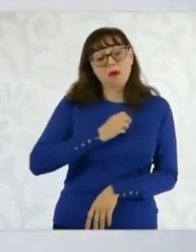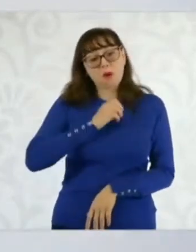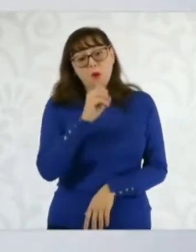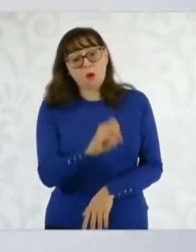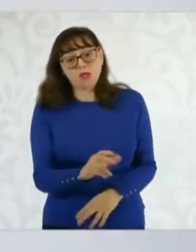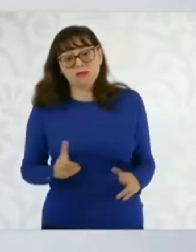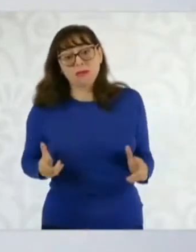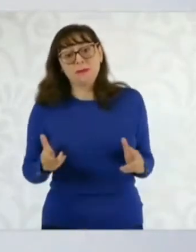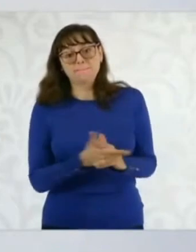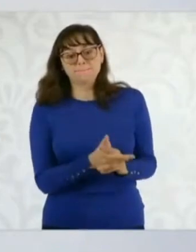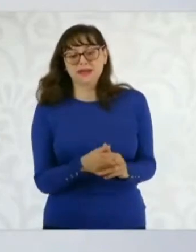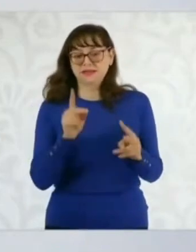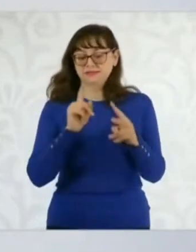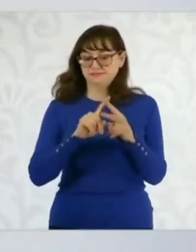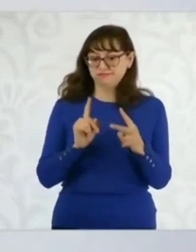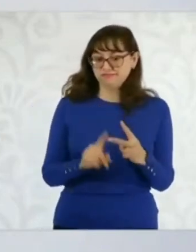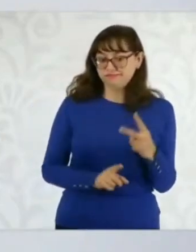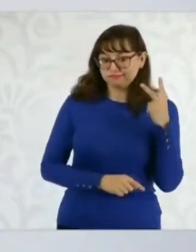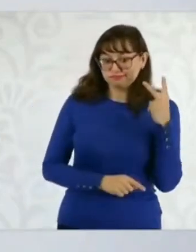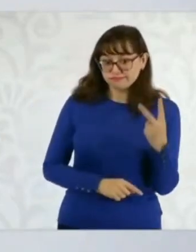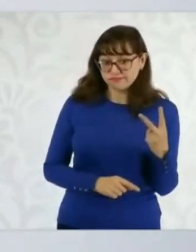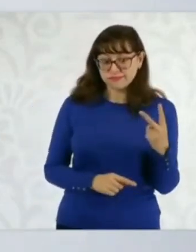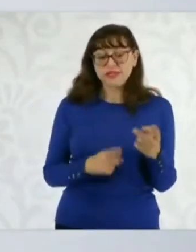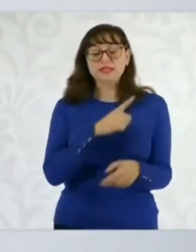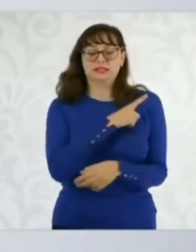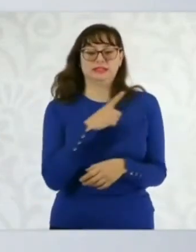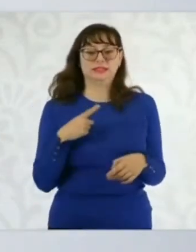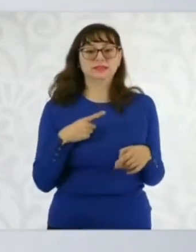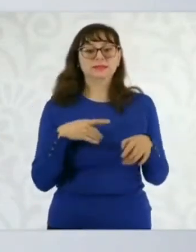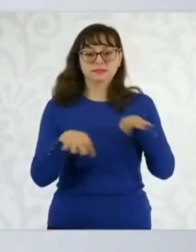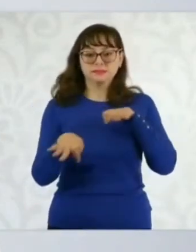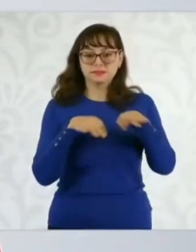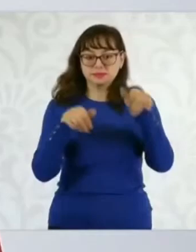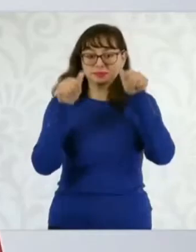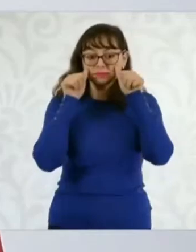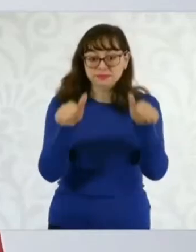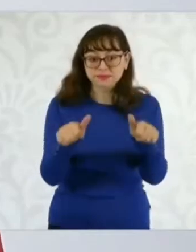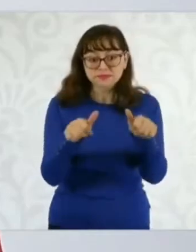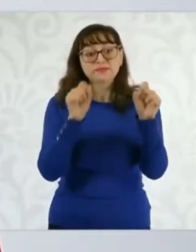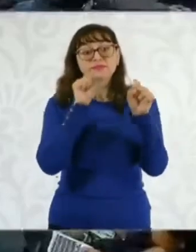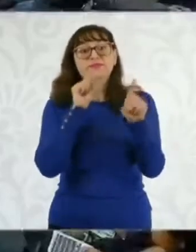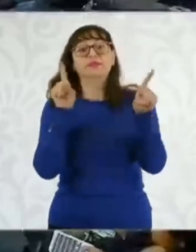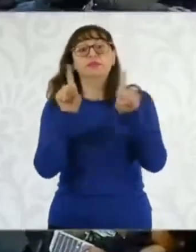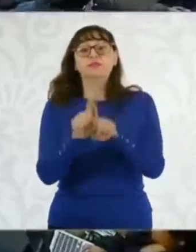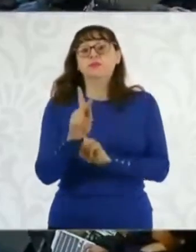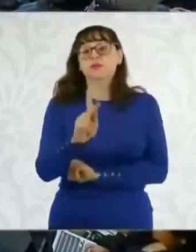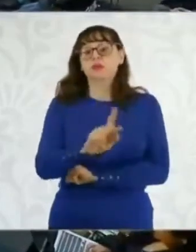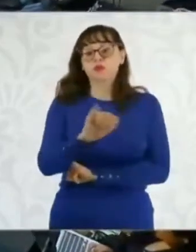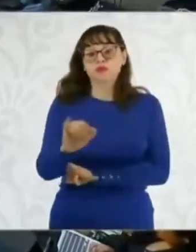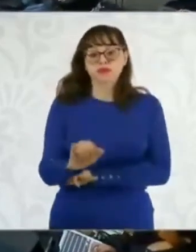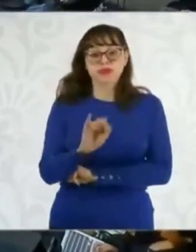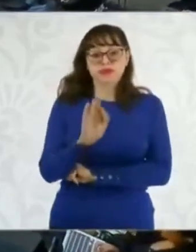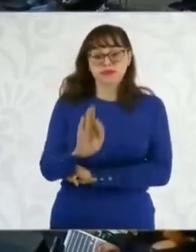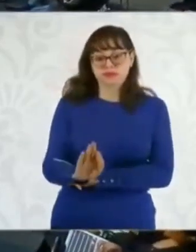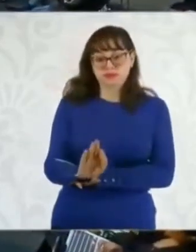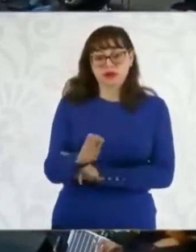Entonces, hay que trabajar en las dos vías y también en el Poder Judicial para que